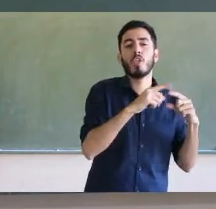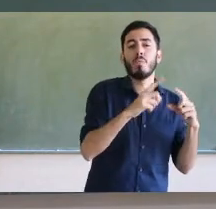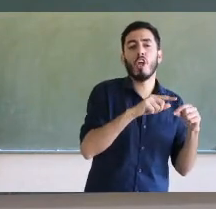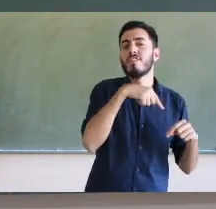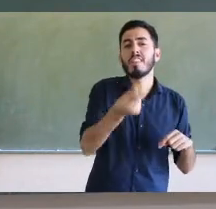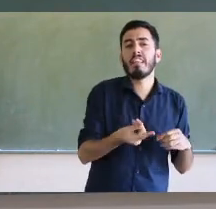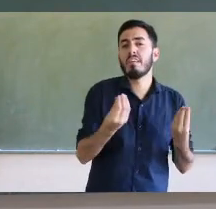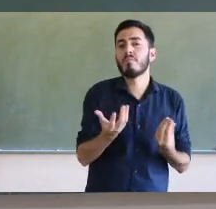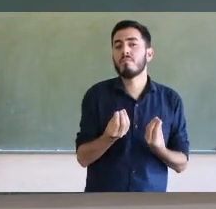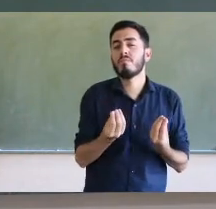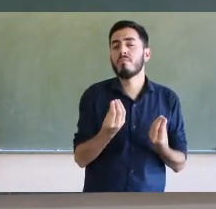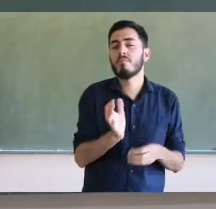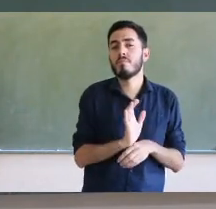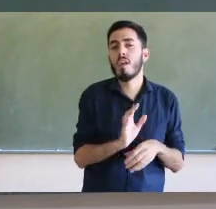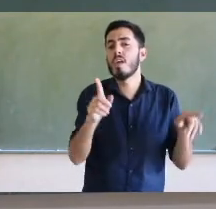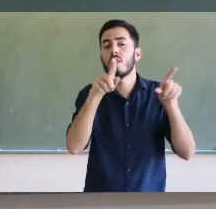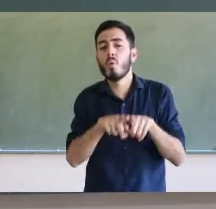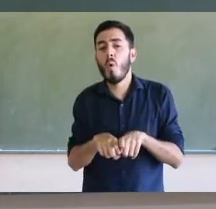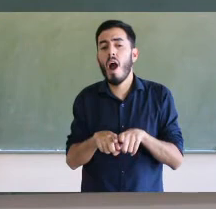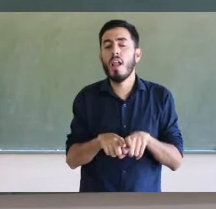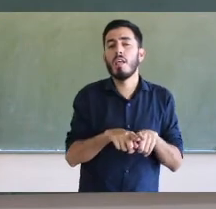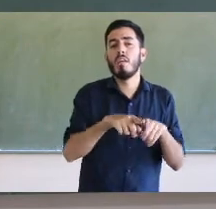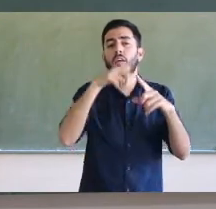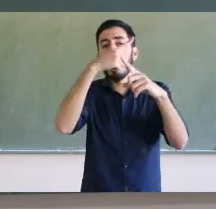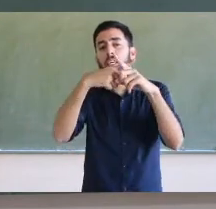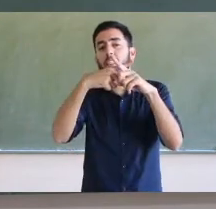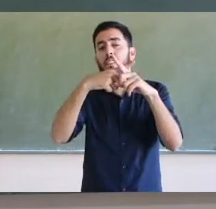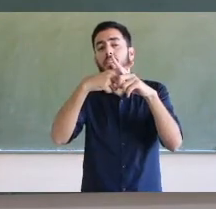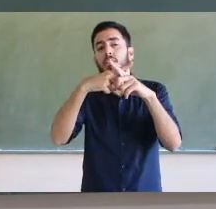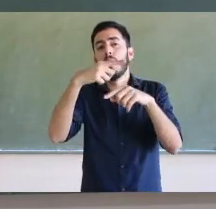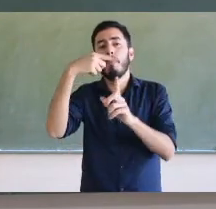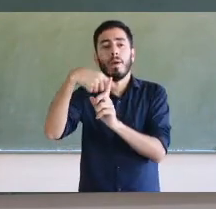es lo mismo, es sinónimo. Por lo tanto, tenemos x más 1.